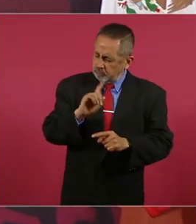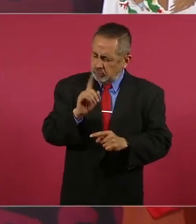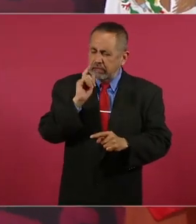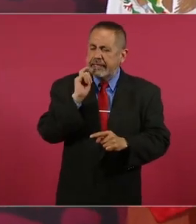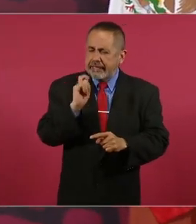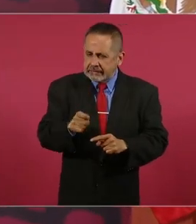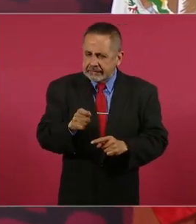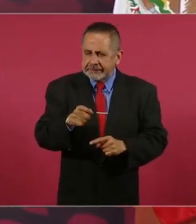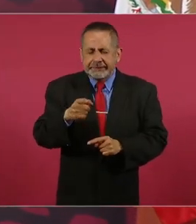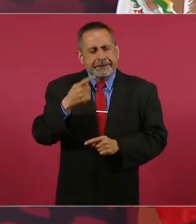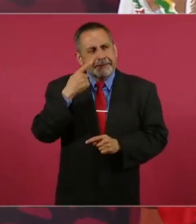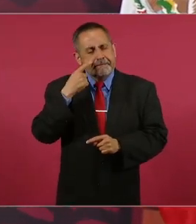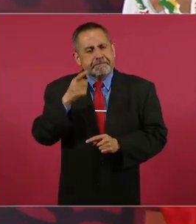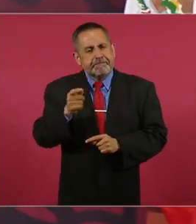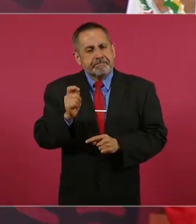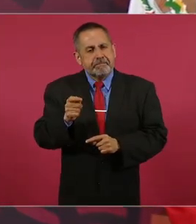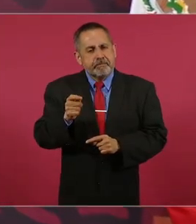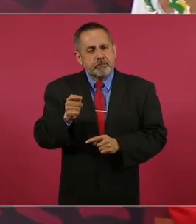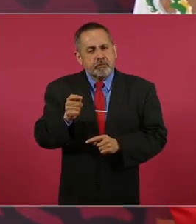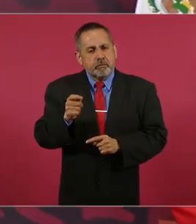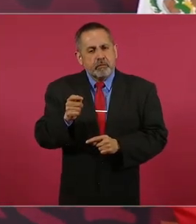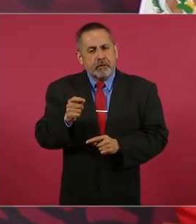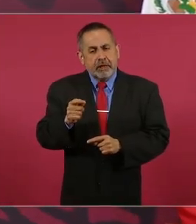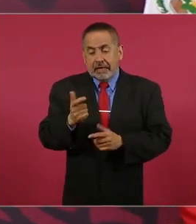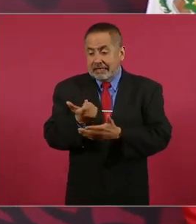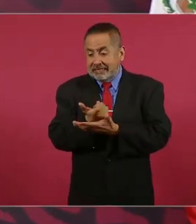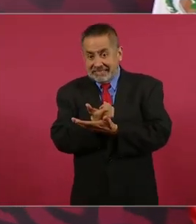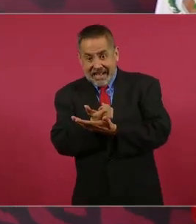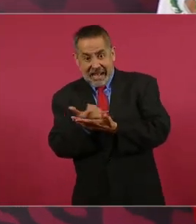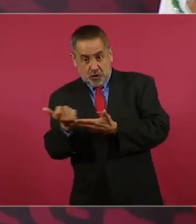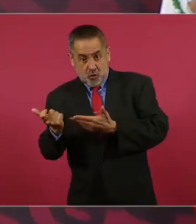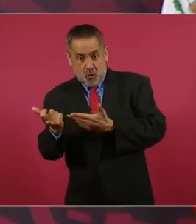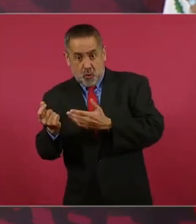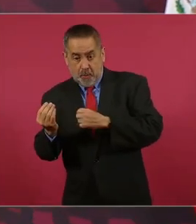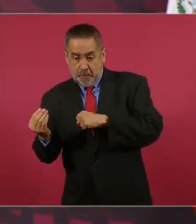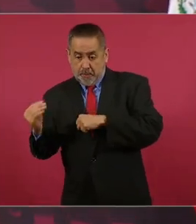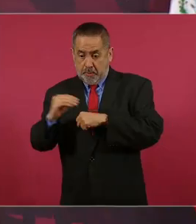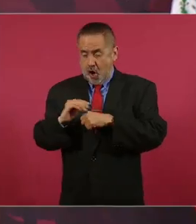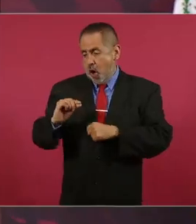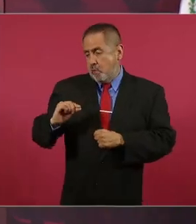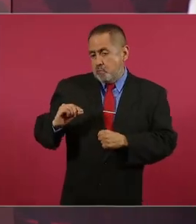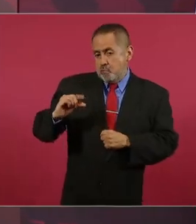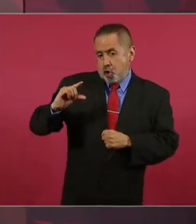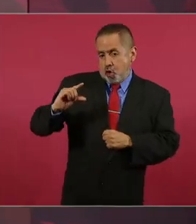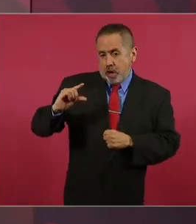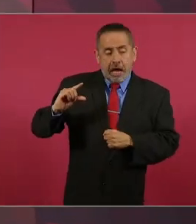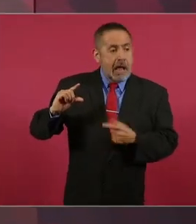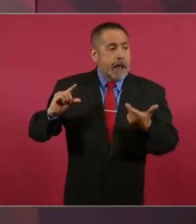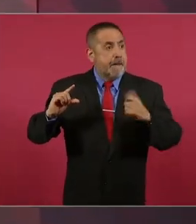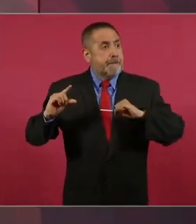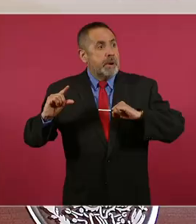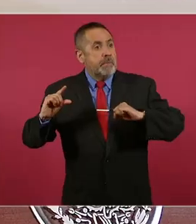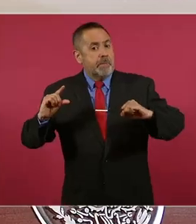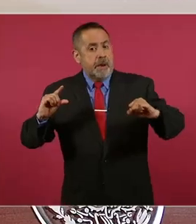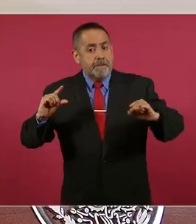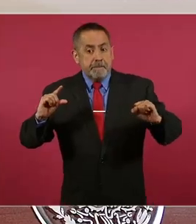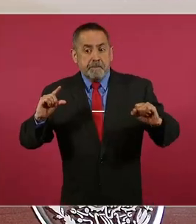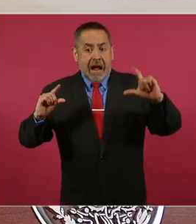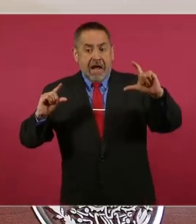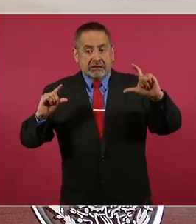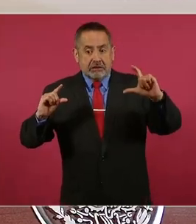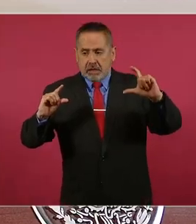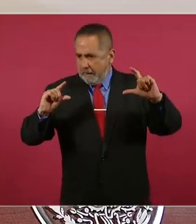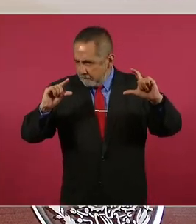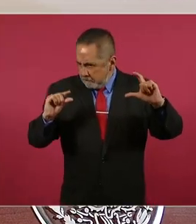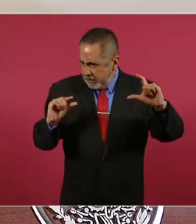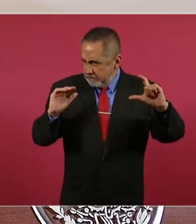de que el aumento al salario mínimo sea menor que la inflación. Esa es la esencia.